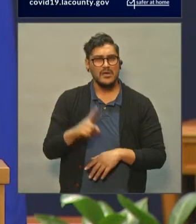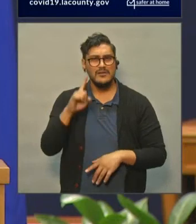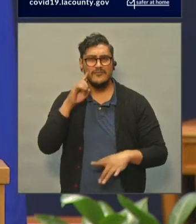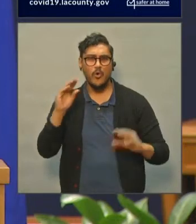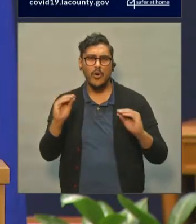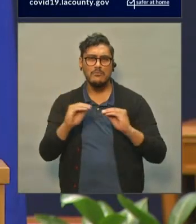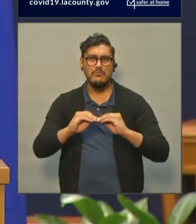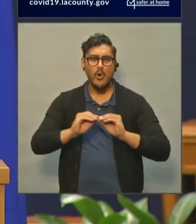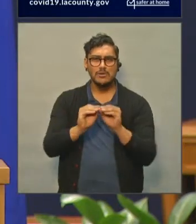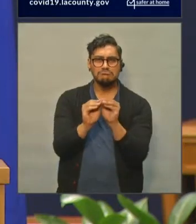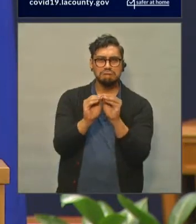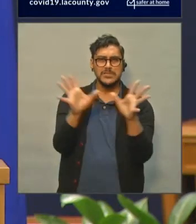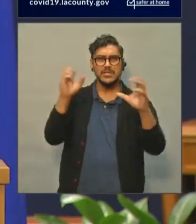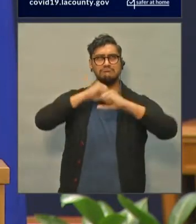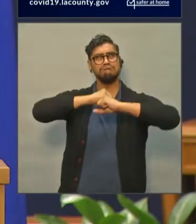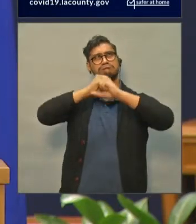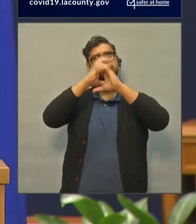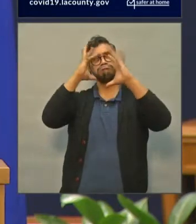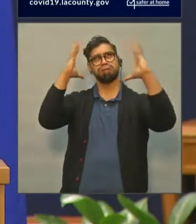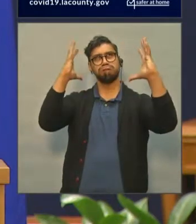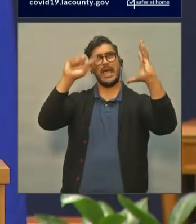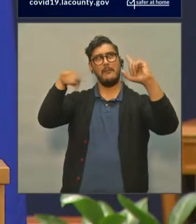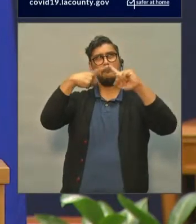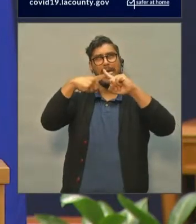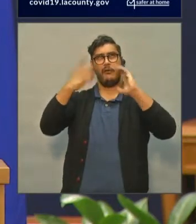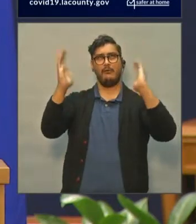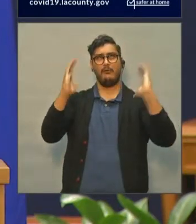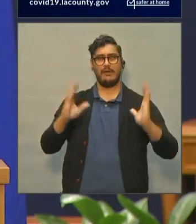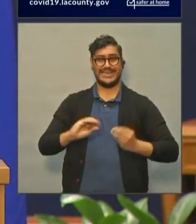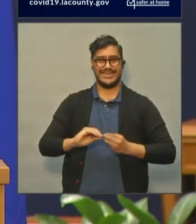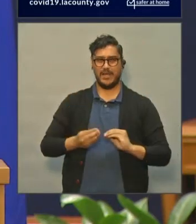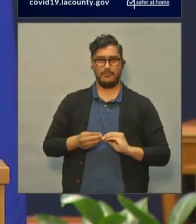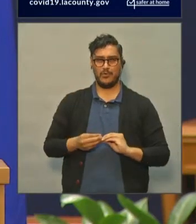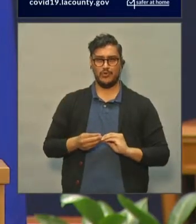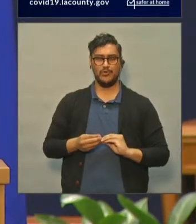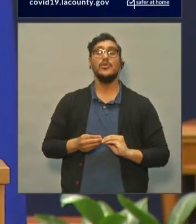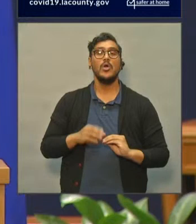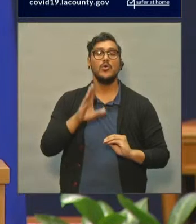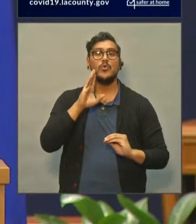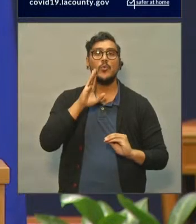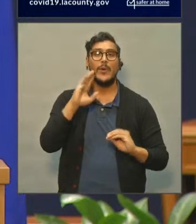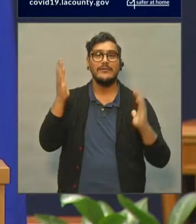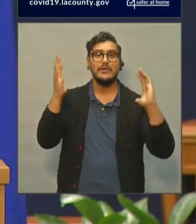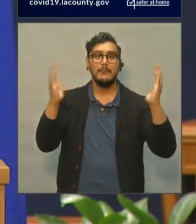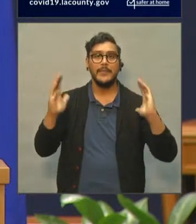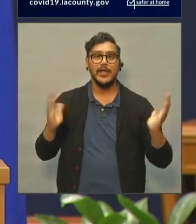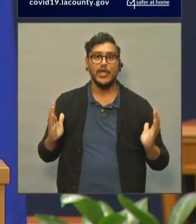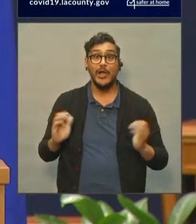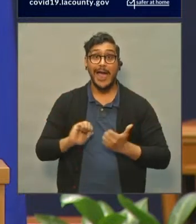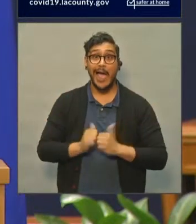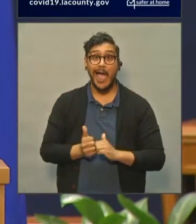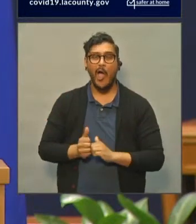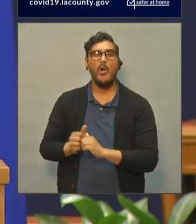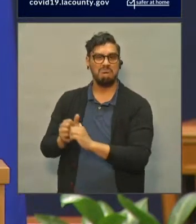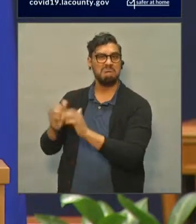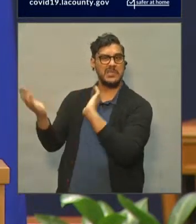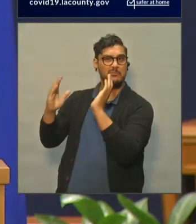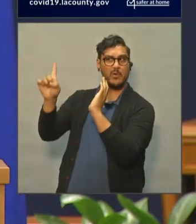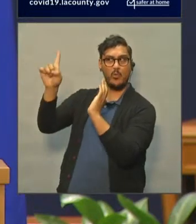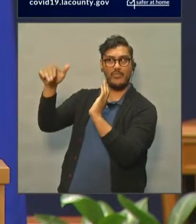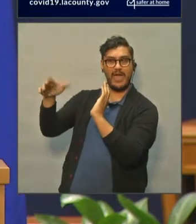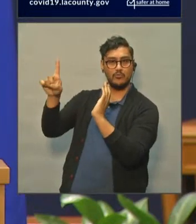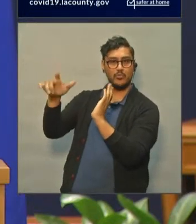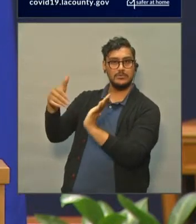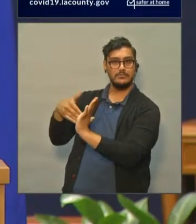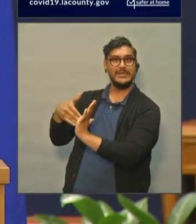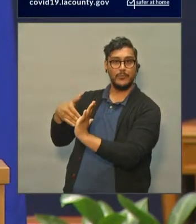mejor comprensión de lo que significan estos números, los analizamos como tasas por cada 100,000 personas